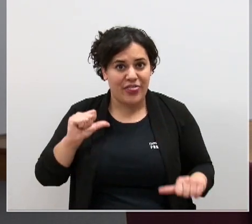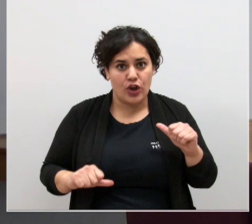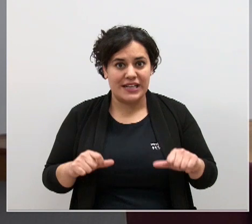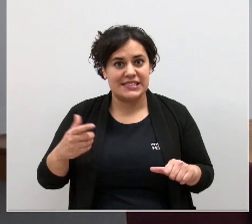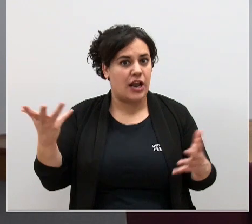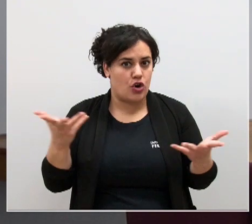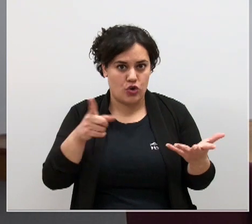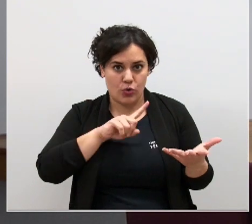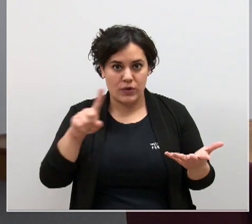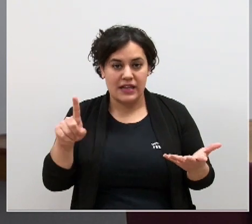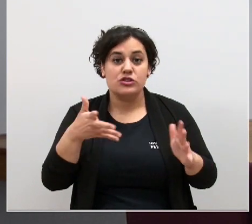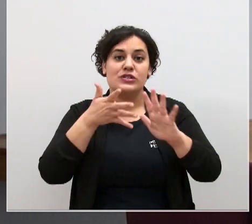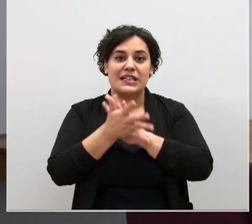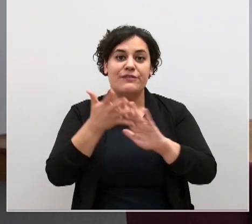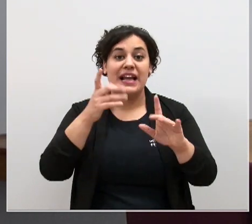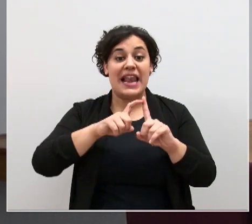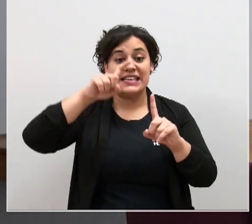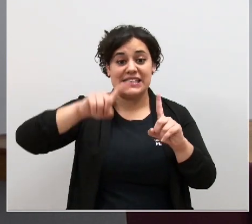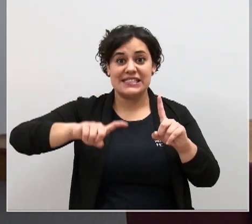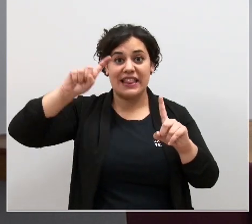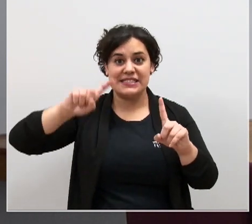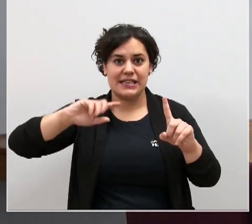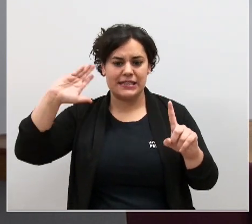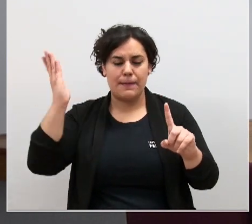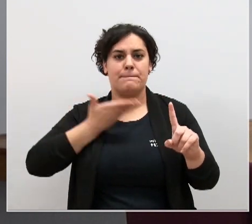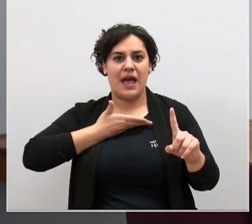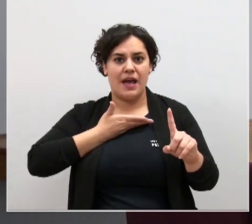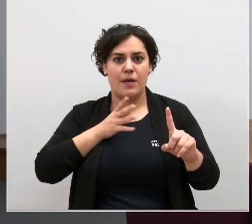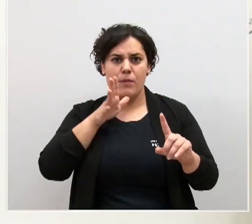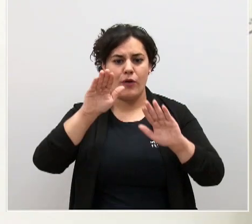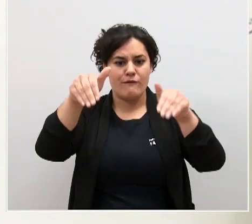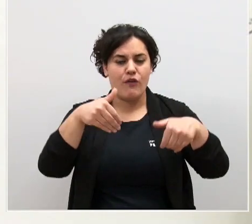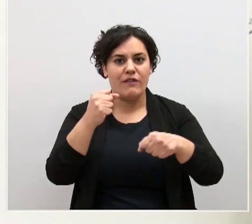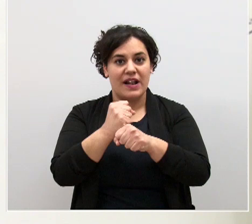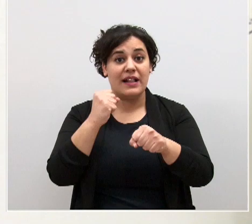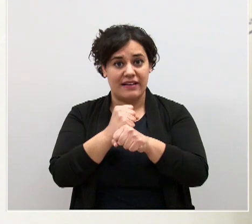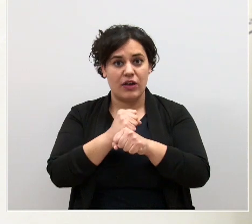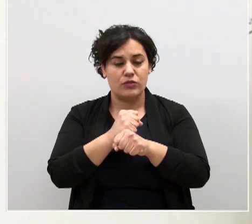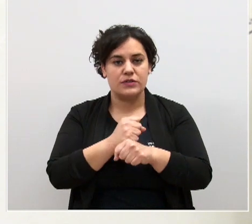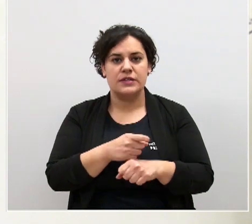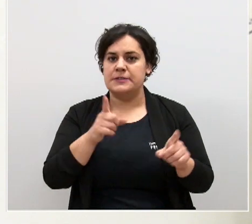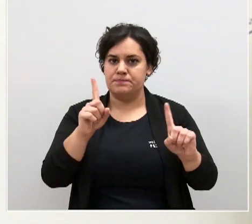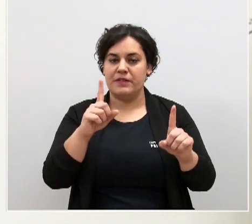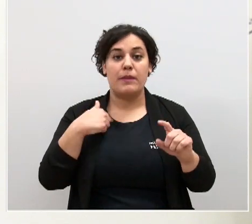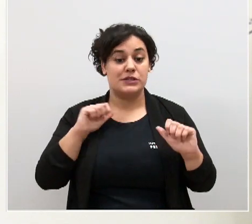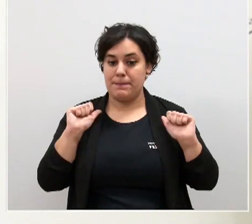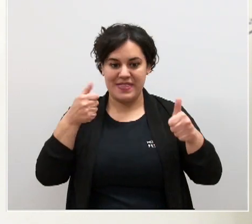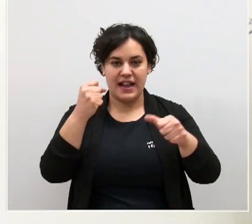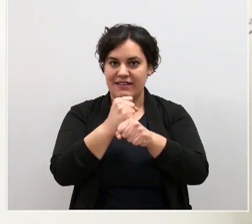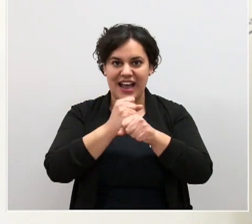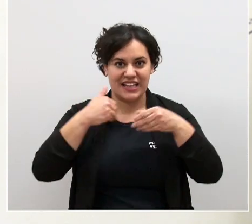en las estadísticas de coronavirus de la vuelta al trabajo? No, vamos a empezar a trabajar ya. De